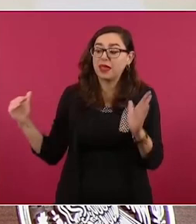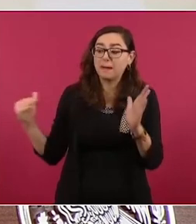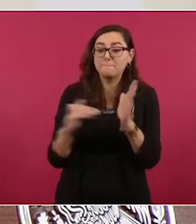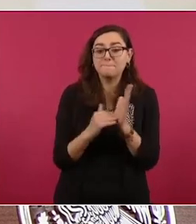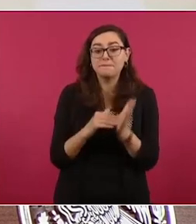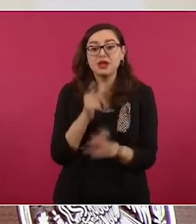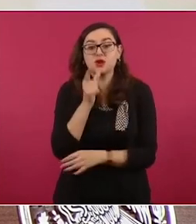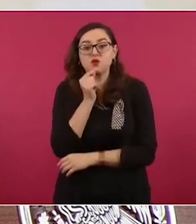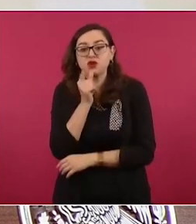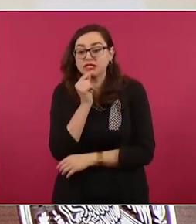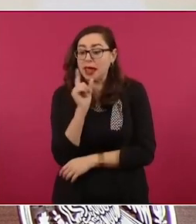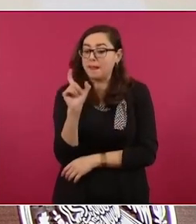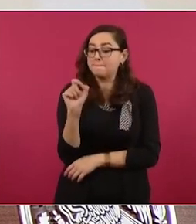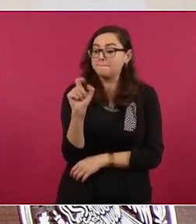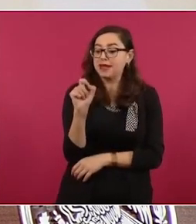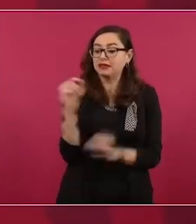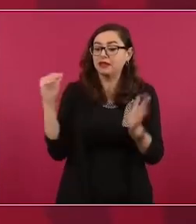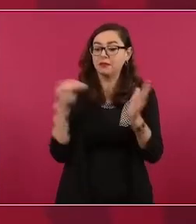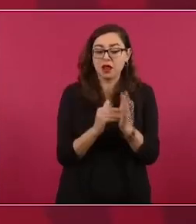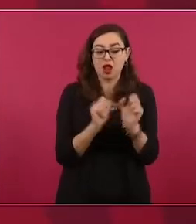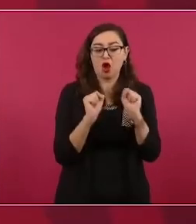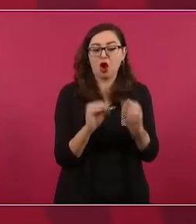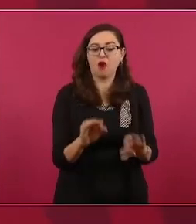la mitad administrativos,